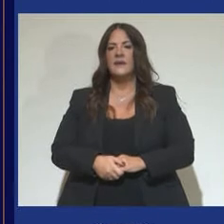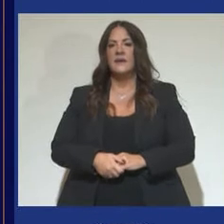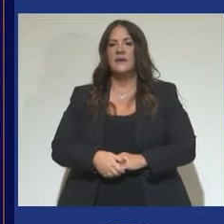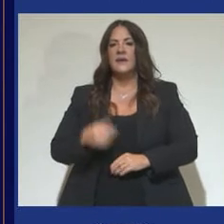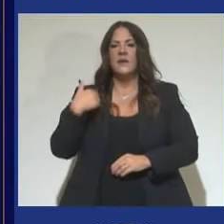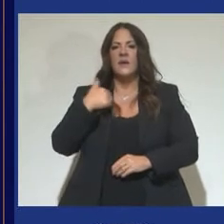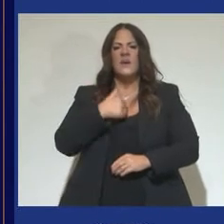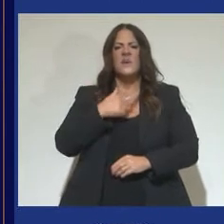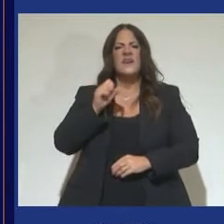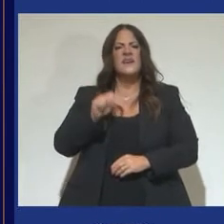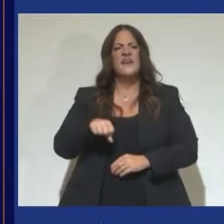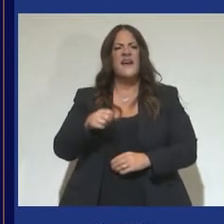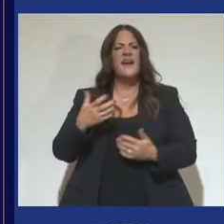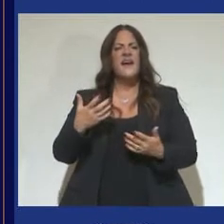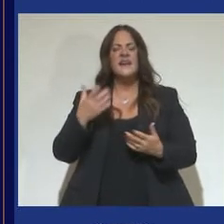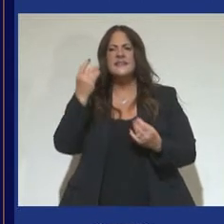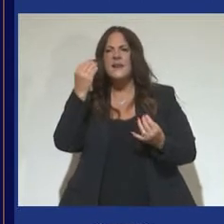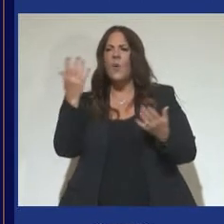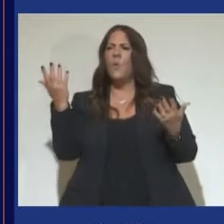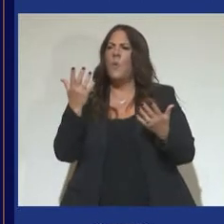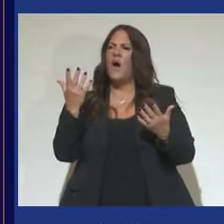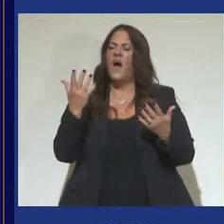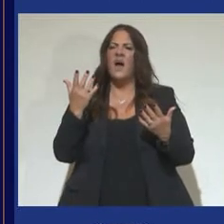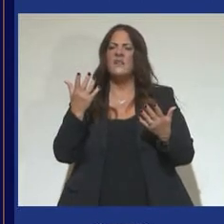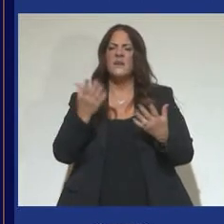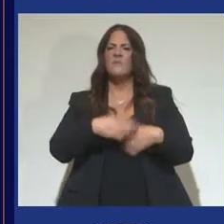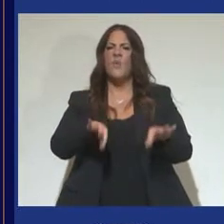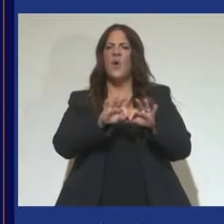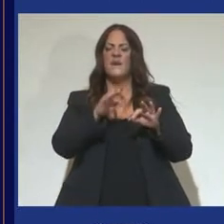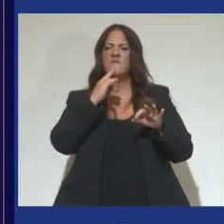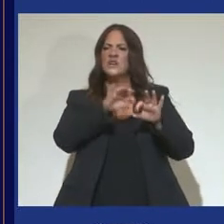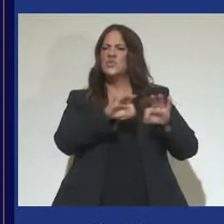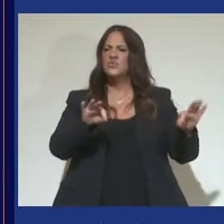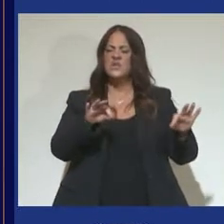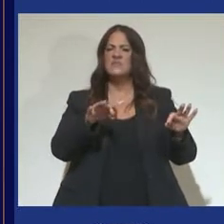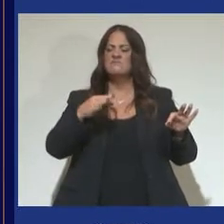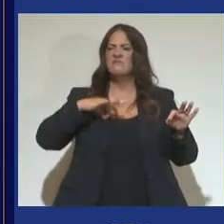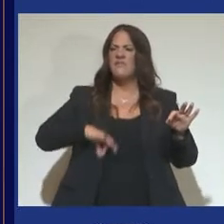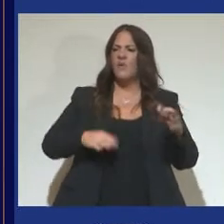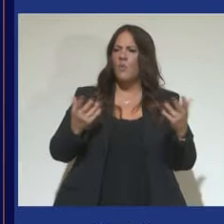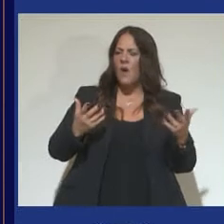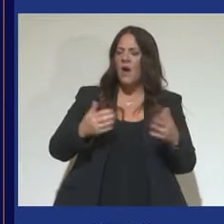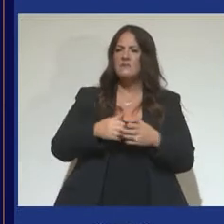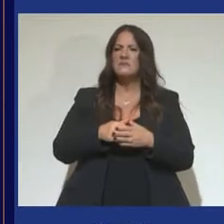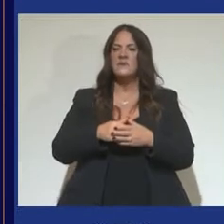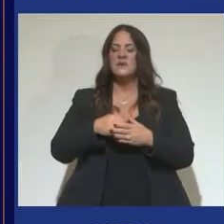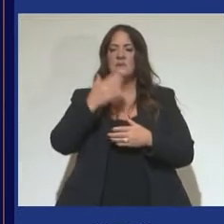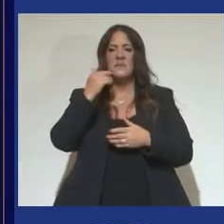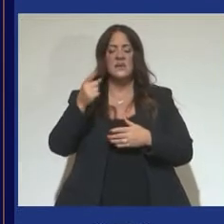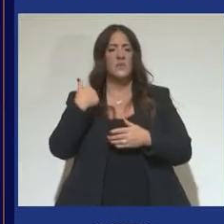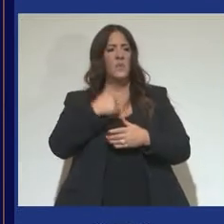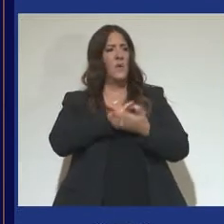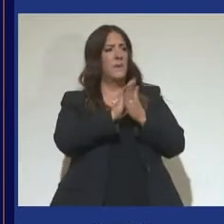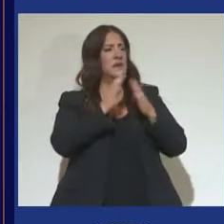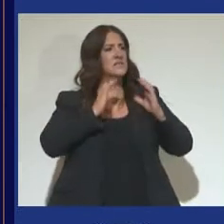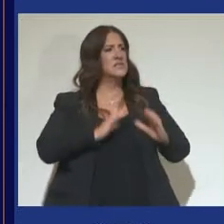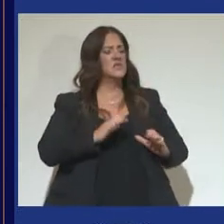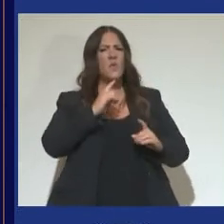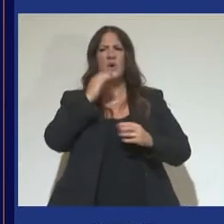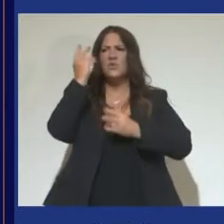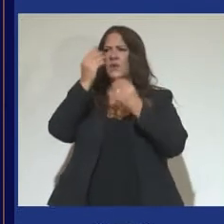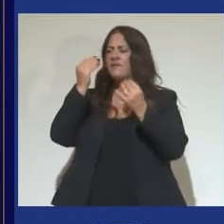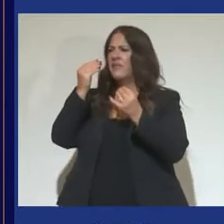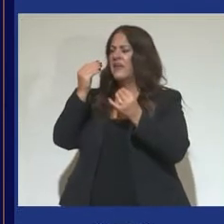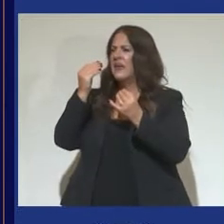podemos discutir cuál es la utilidad de un diploma tiene que ver con la ciudadanía tiene que ver con